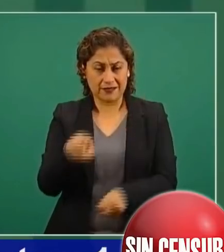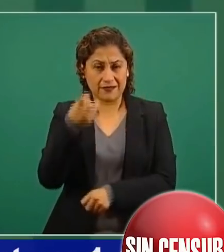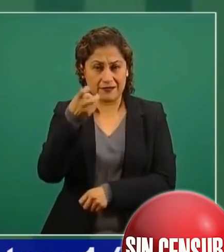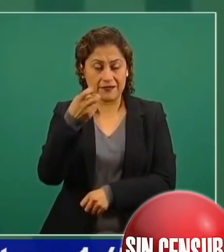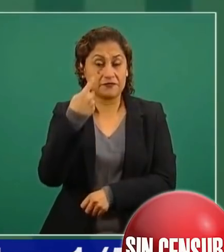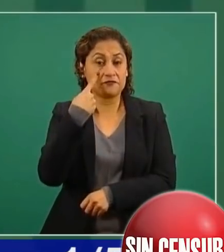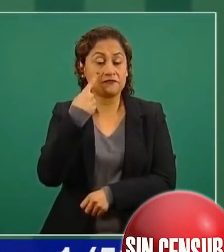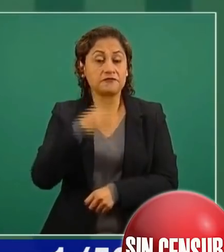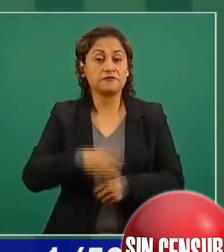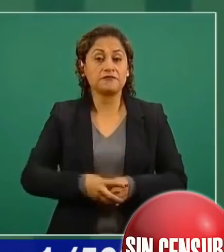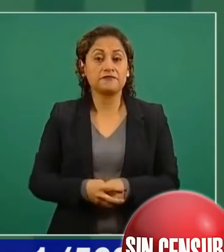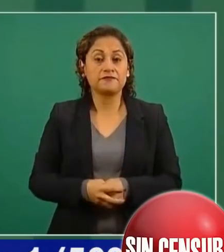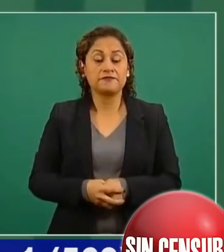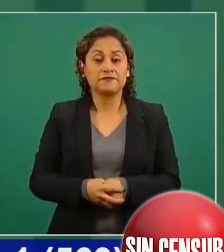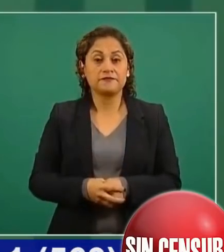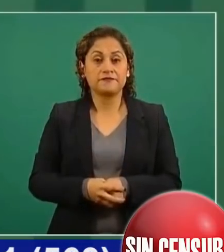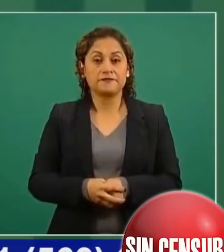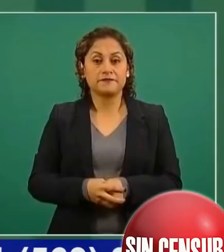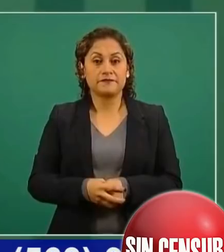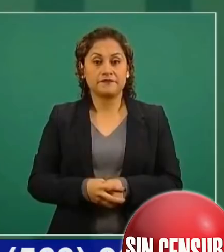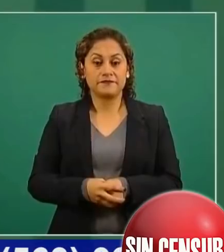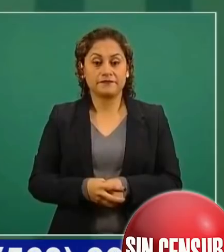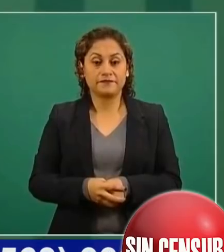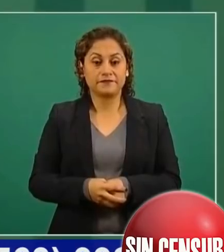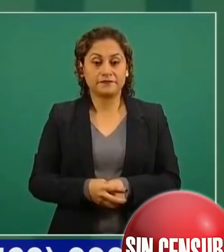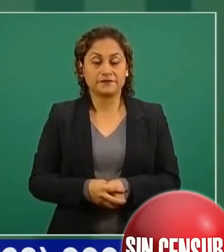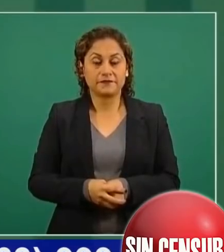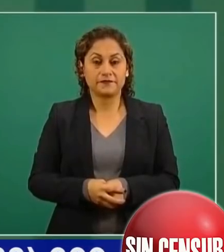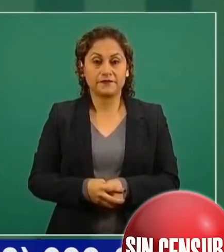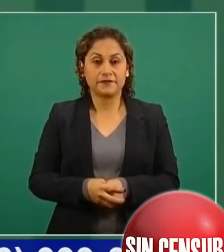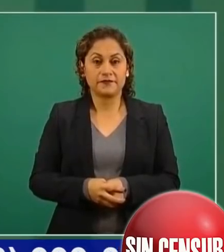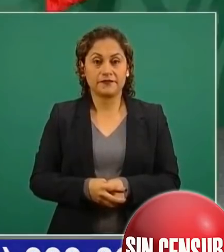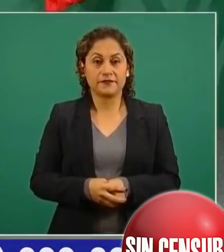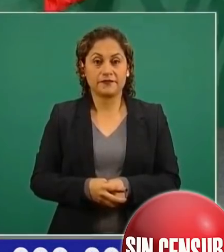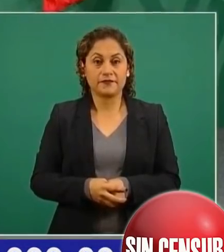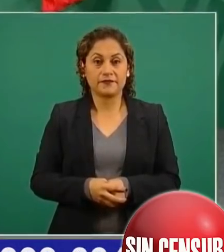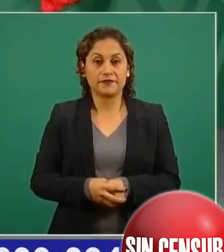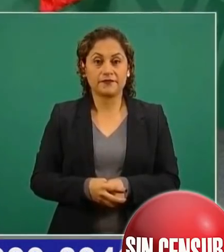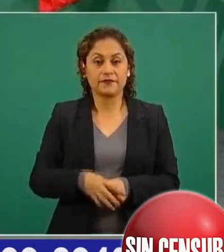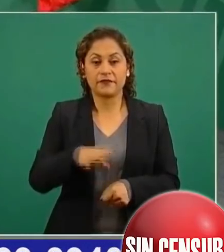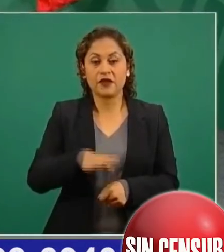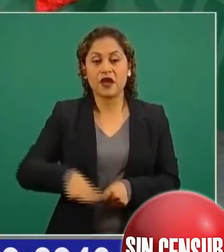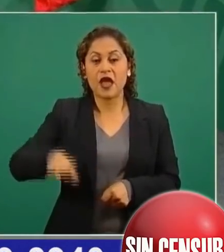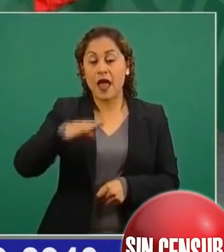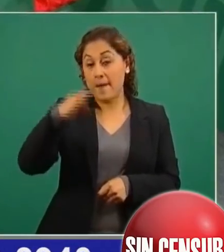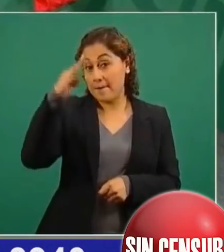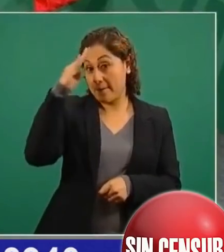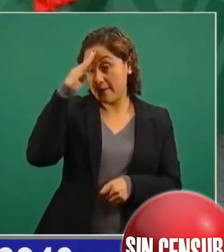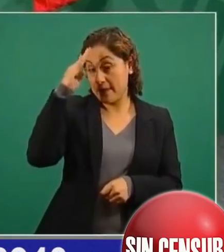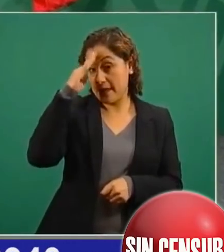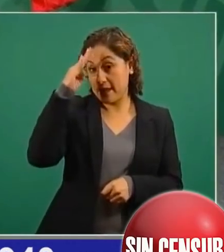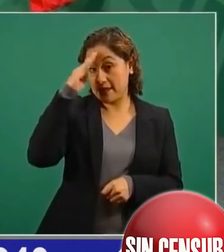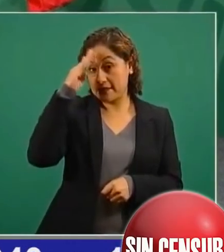Se piensa que ya todos se